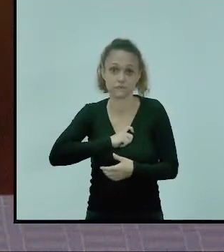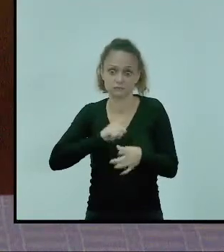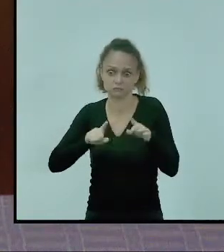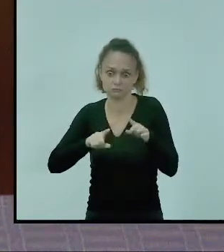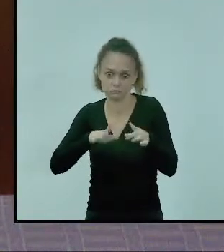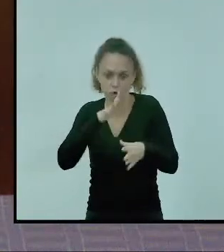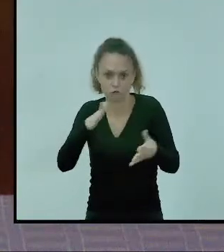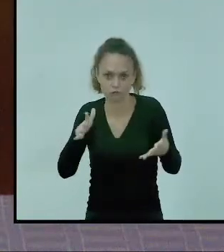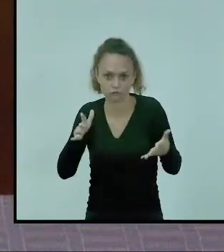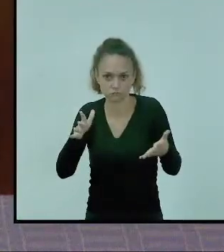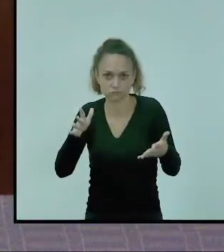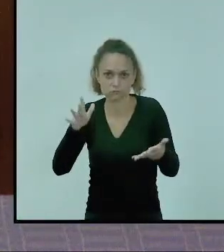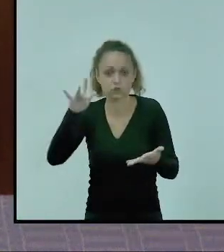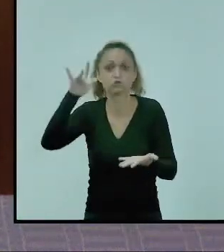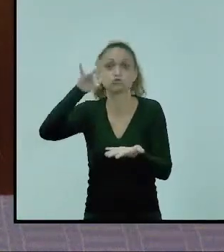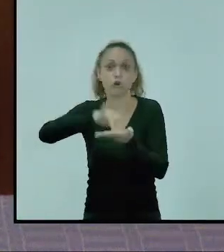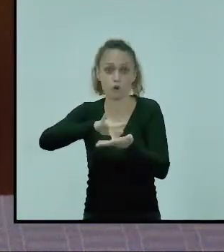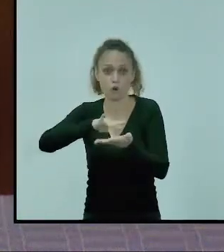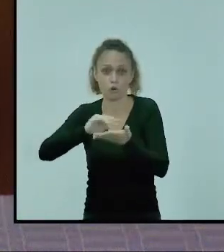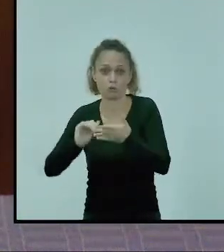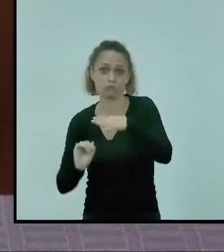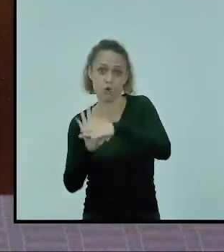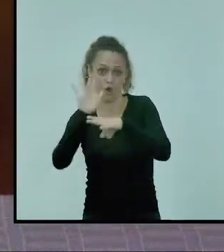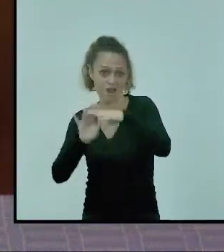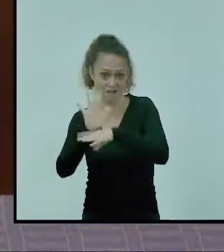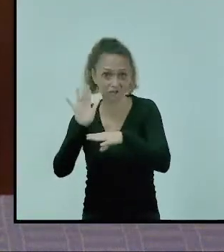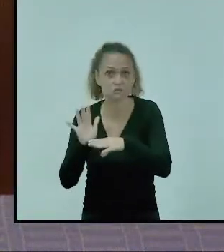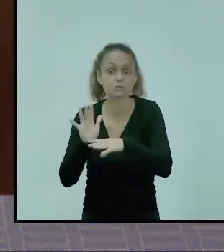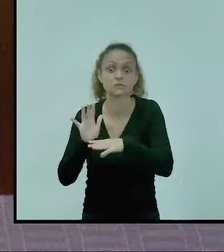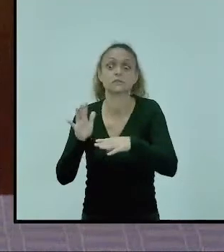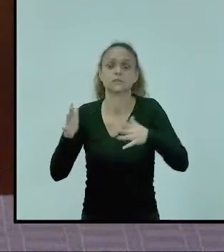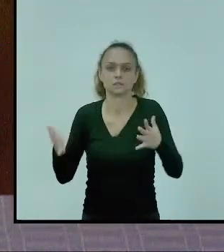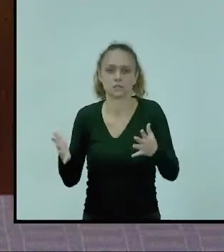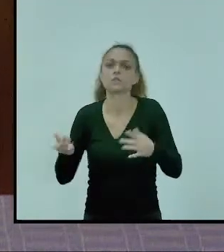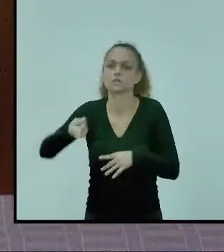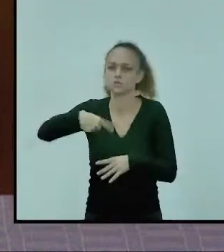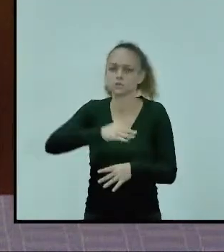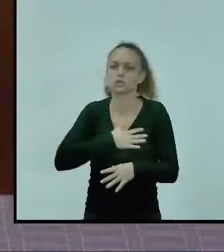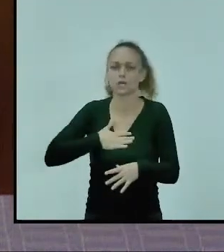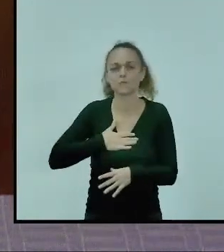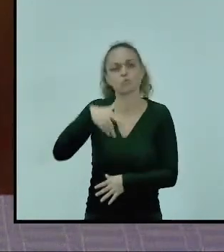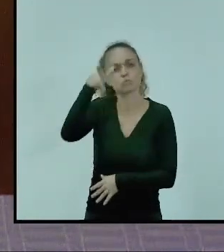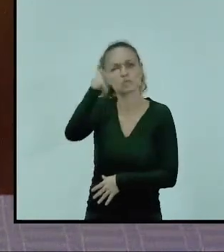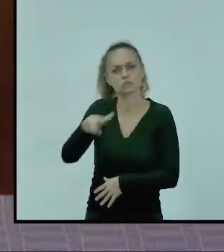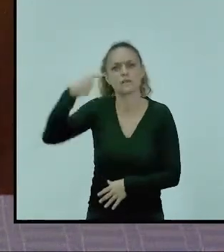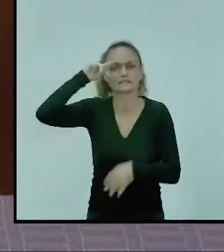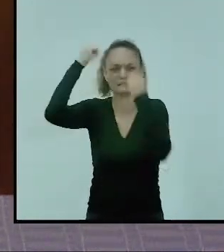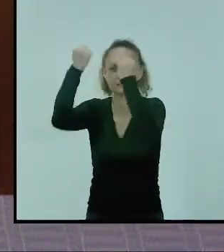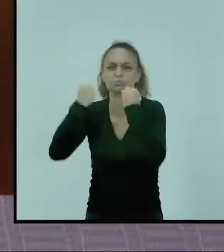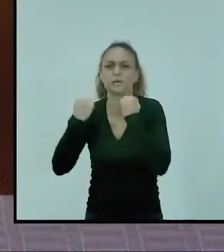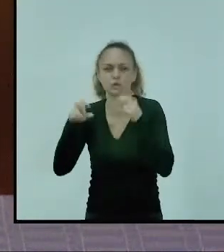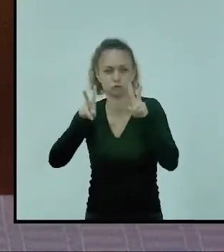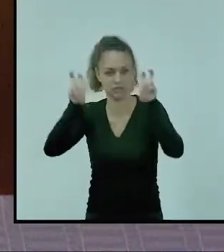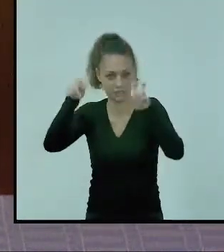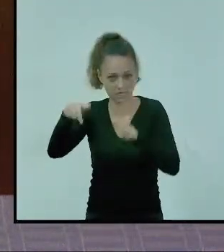ocurrió la erupción volcánica, fue cuando quisimos incorporar a especialistas de la materia. Tal